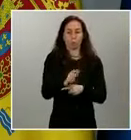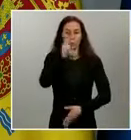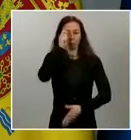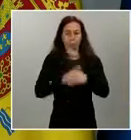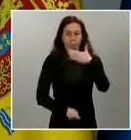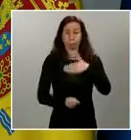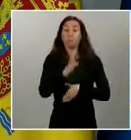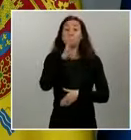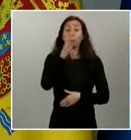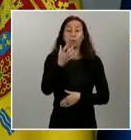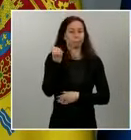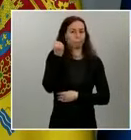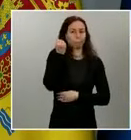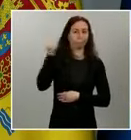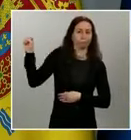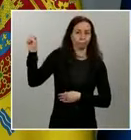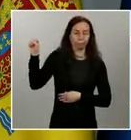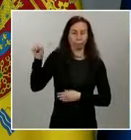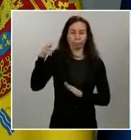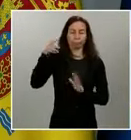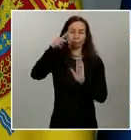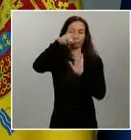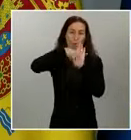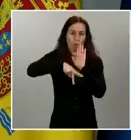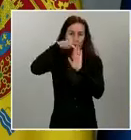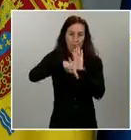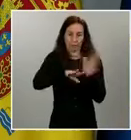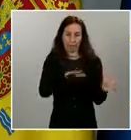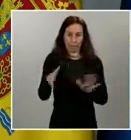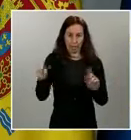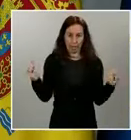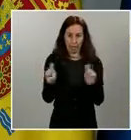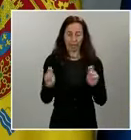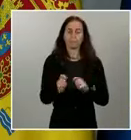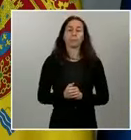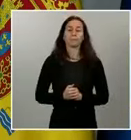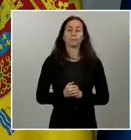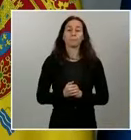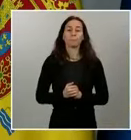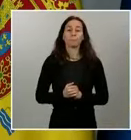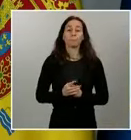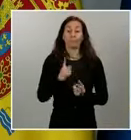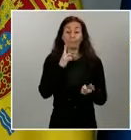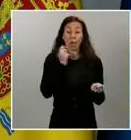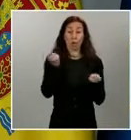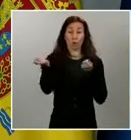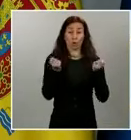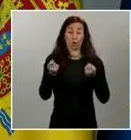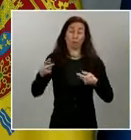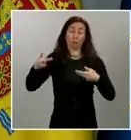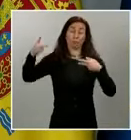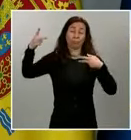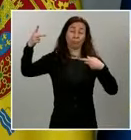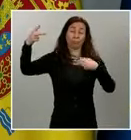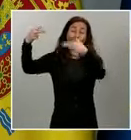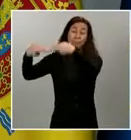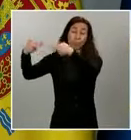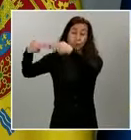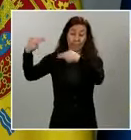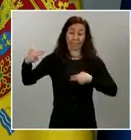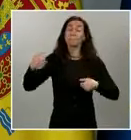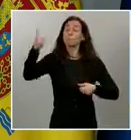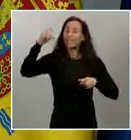infringir la normativa del estado de alarma. En cuanto al control de nuestras fronteras terrestres, ayer también